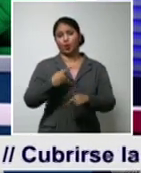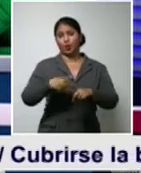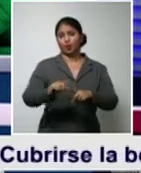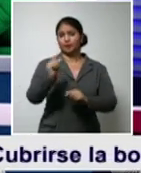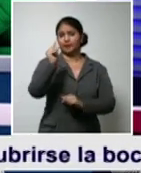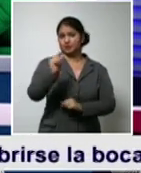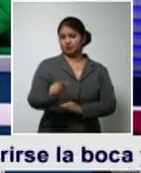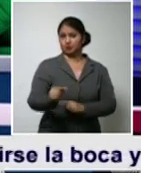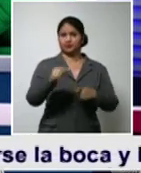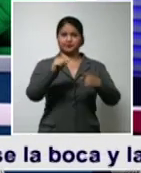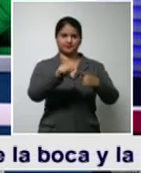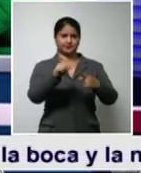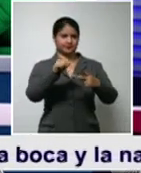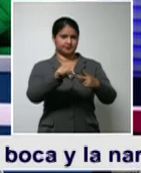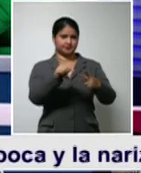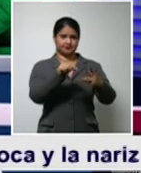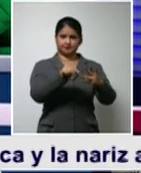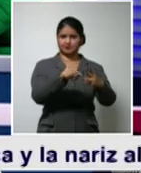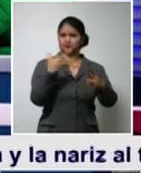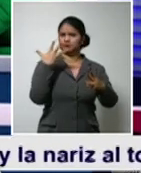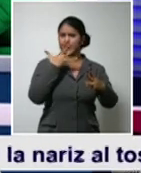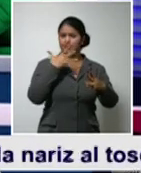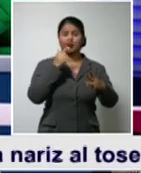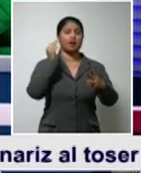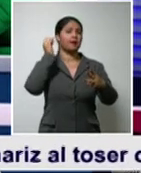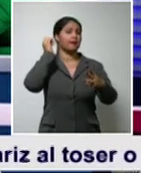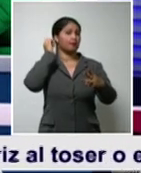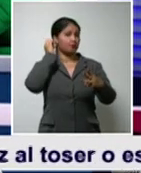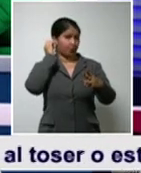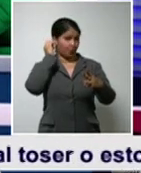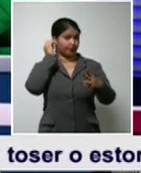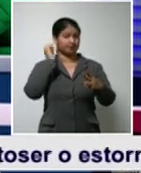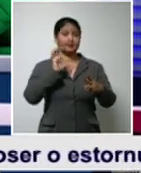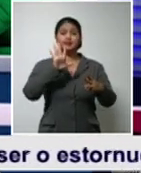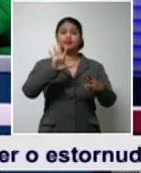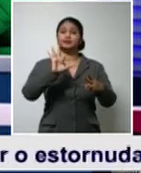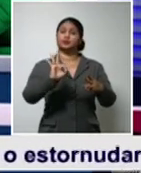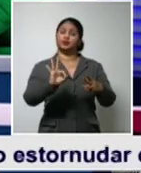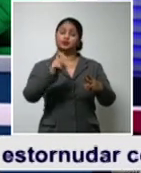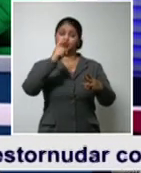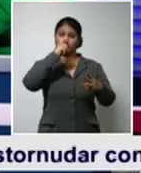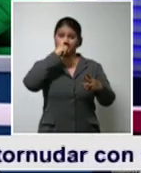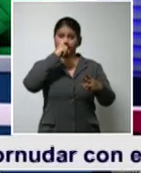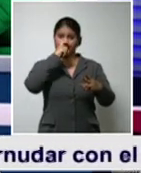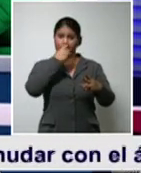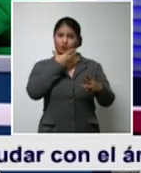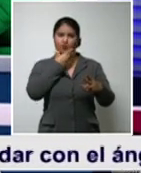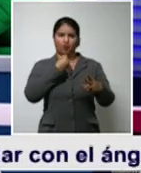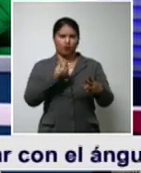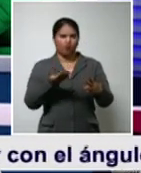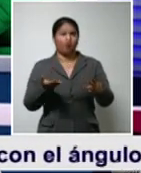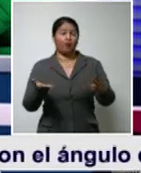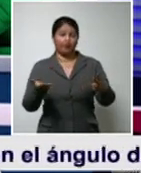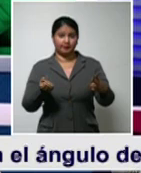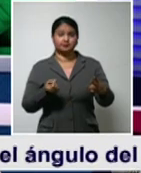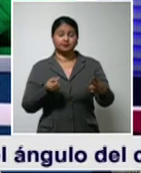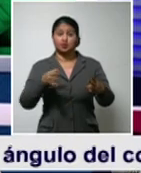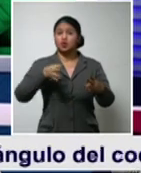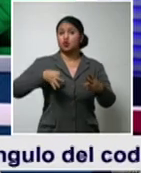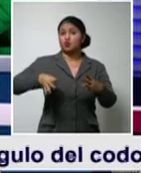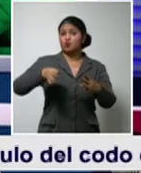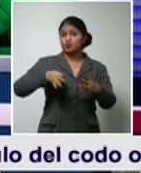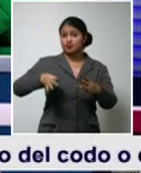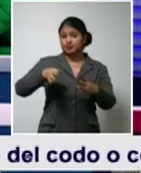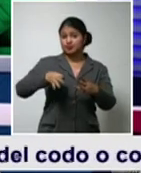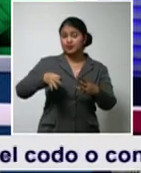La otra es una paciente también femenina de 58 años de edad, joven, del municipio de Santiago